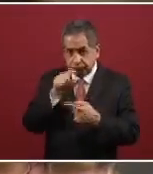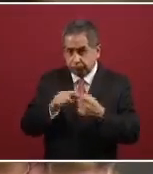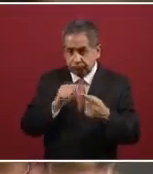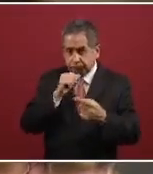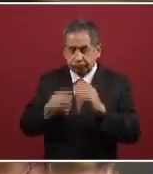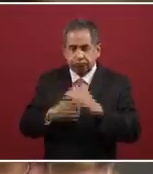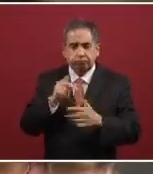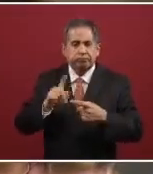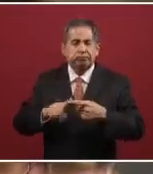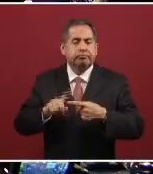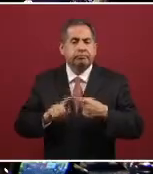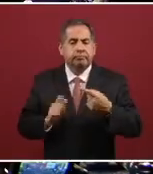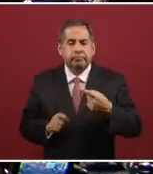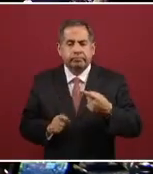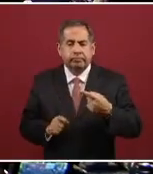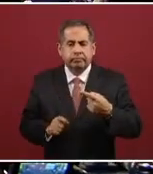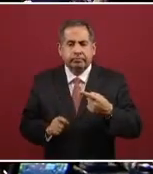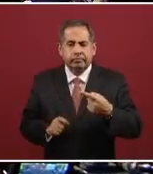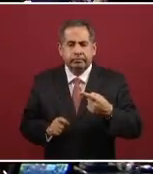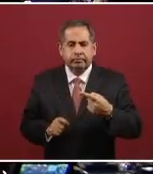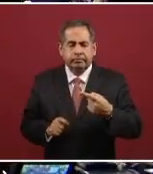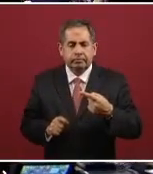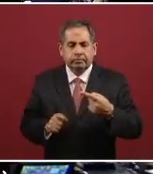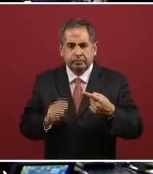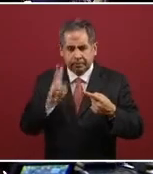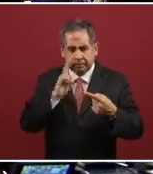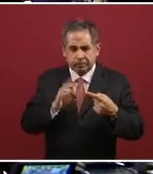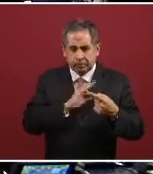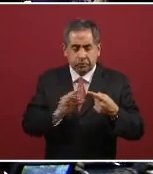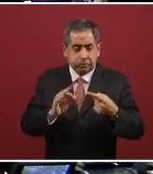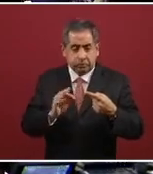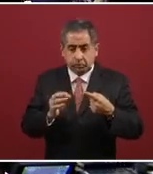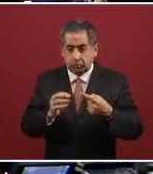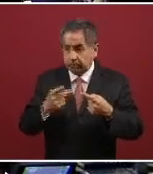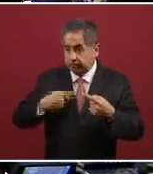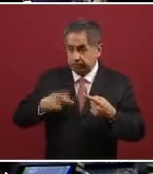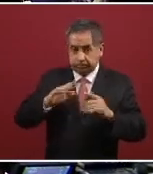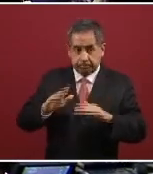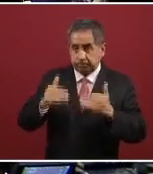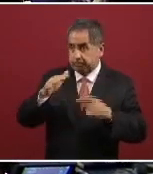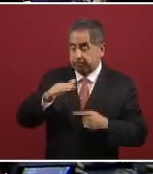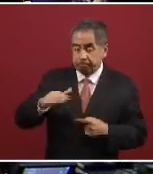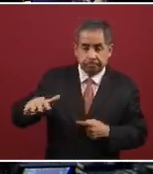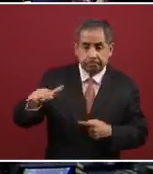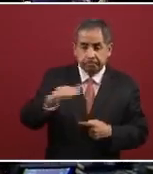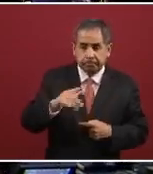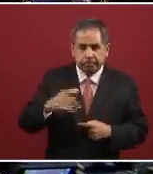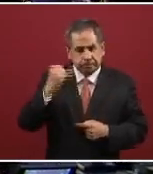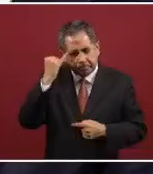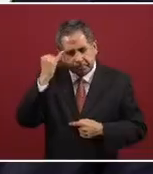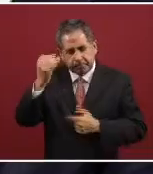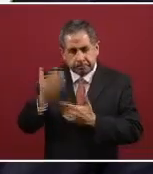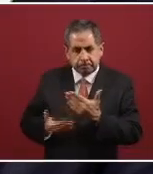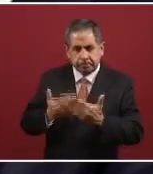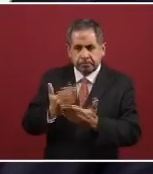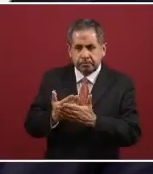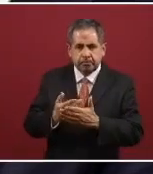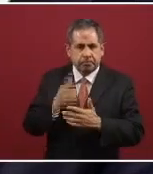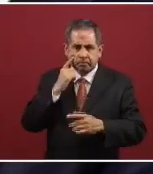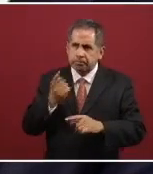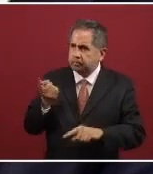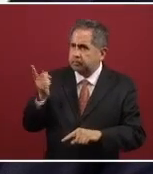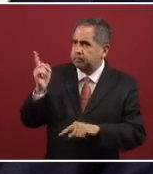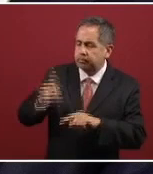El primero es que se permite que la sociedad, que el pueblo haga una iniciativa de revocación de